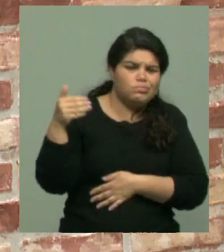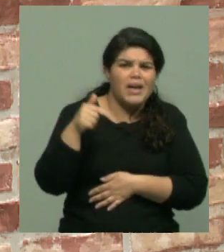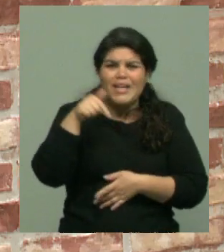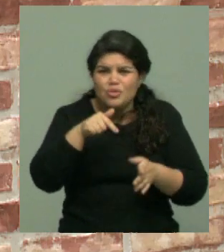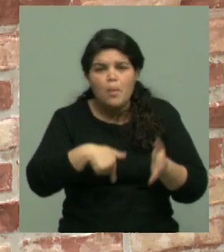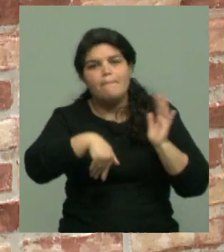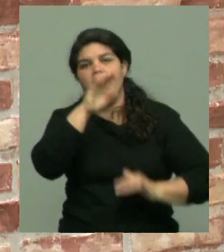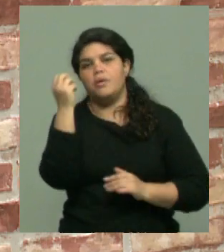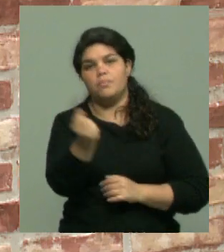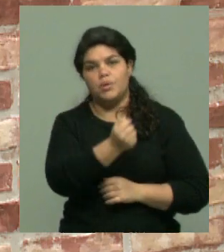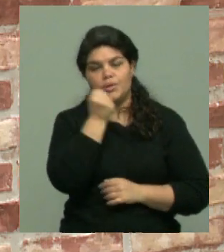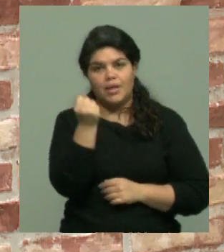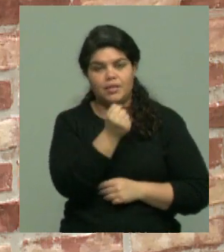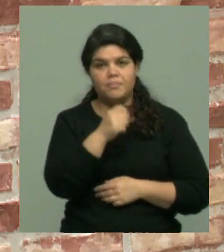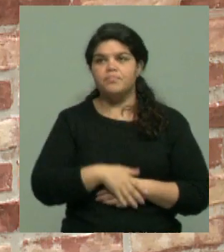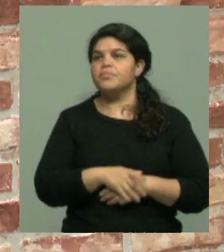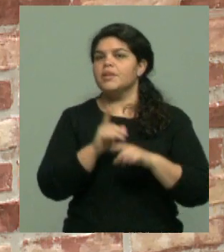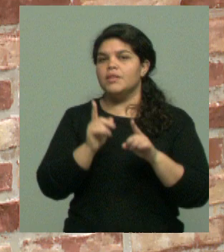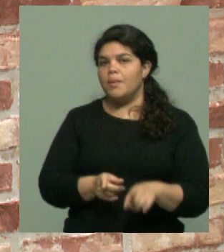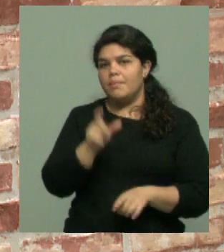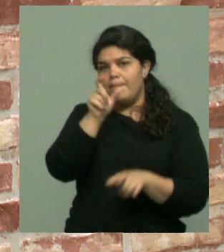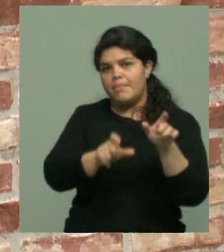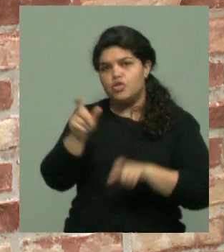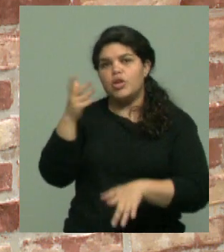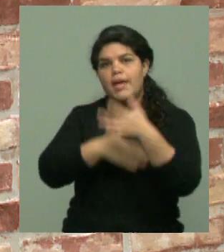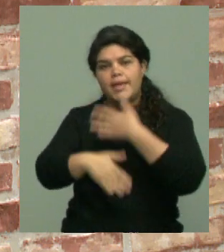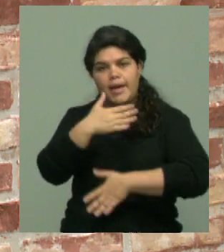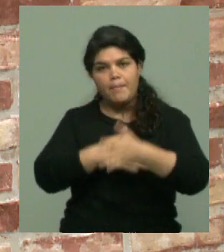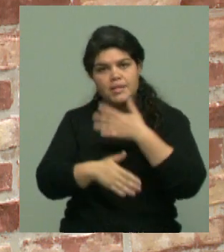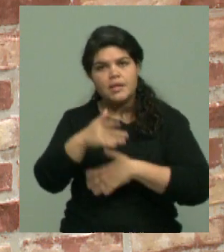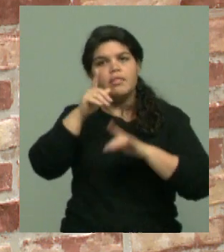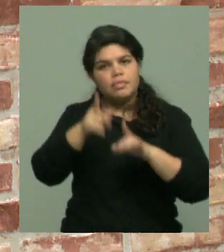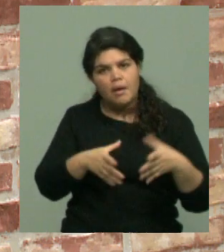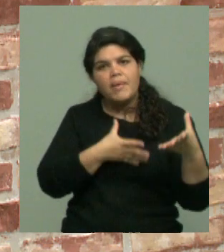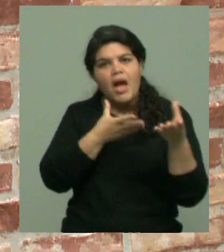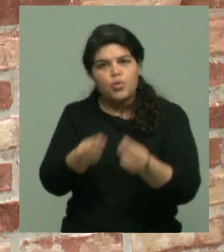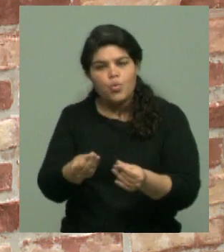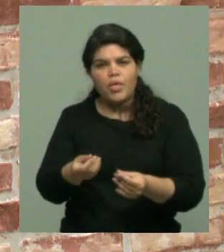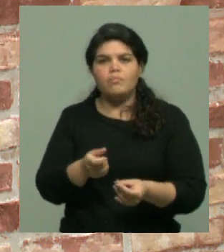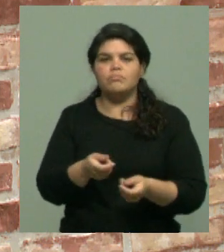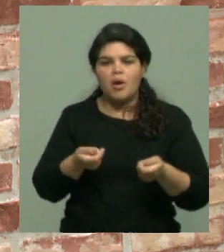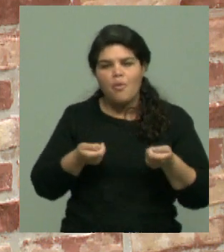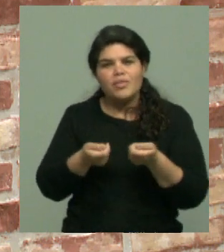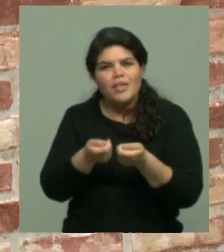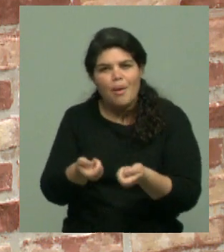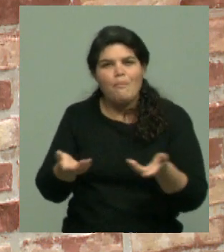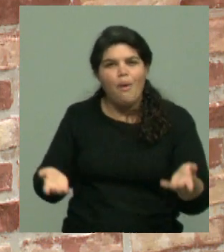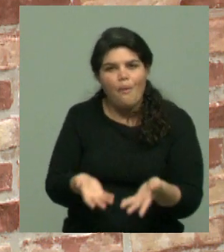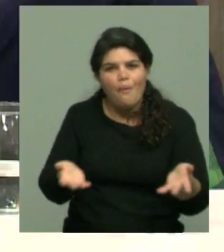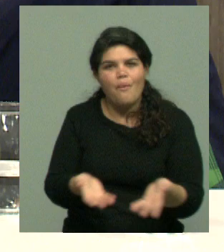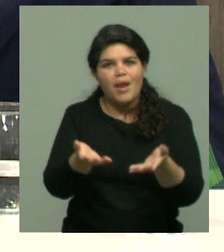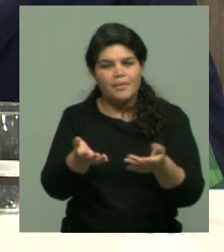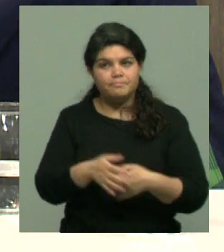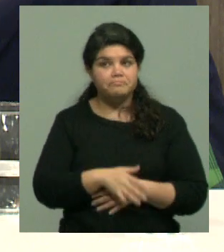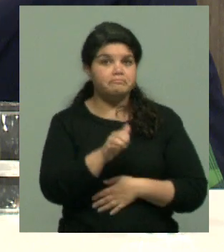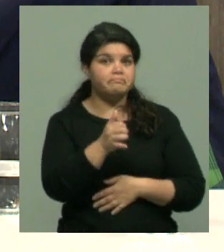que ayuda también a una persona con discapacidad, que puede ser sin duda muy estimulante, me imagino, ¿no? Pero